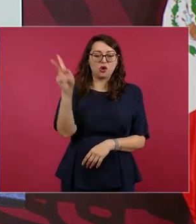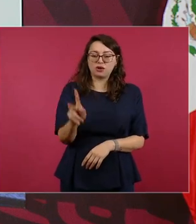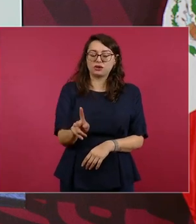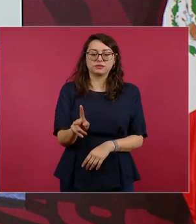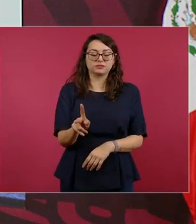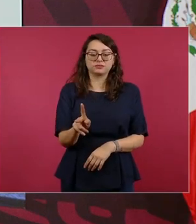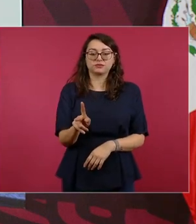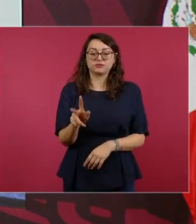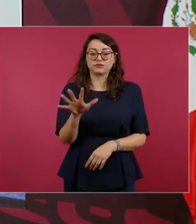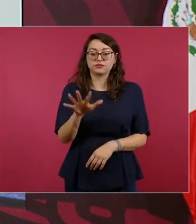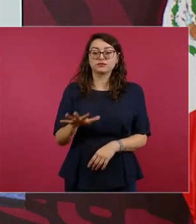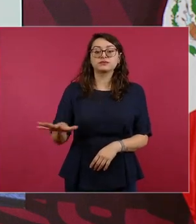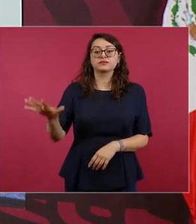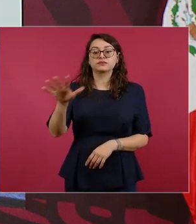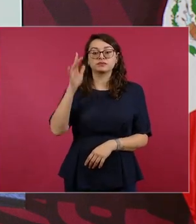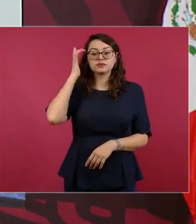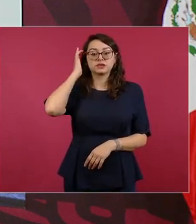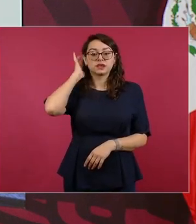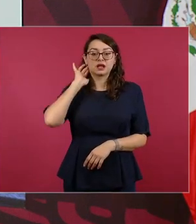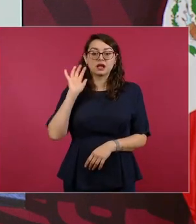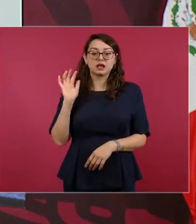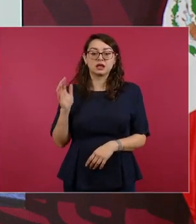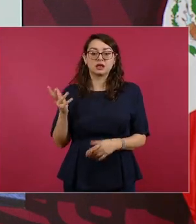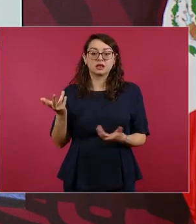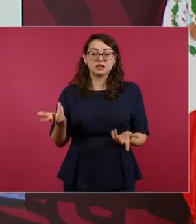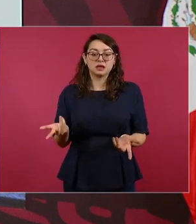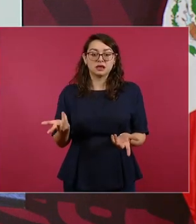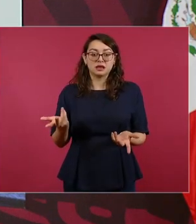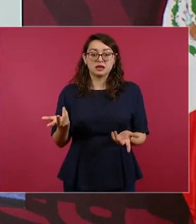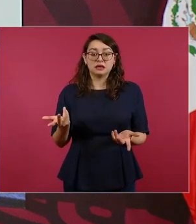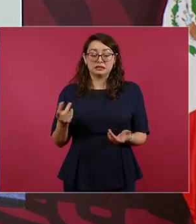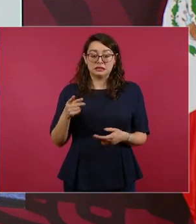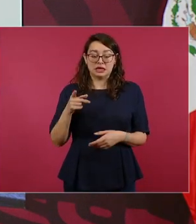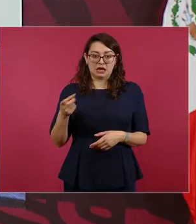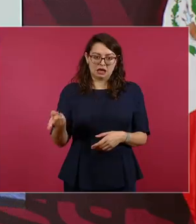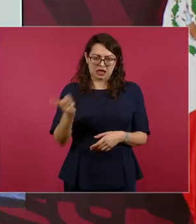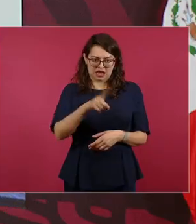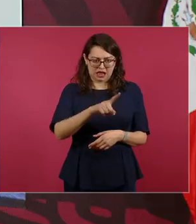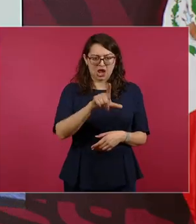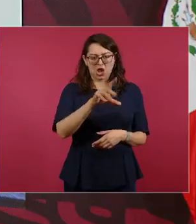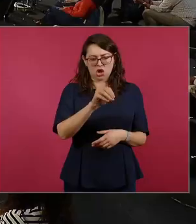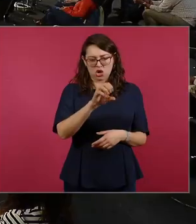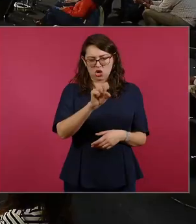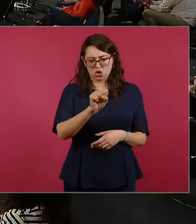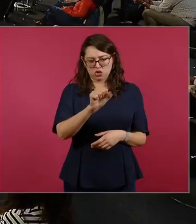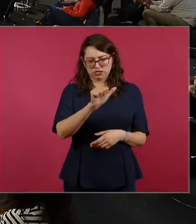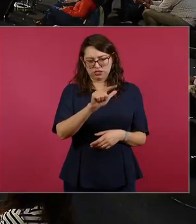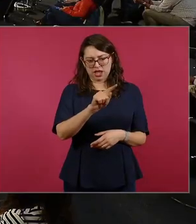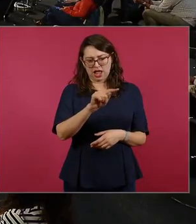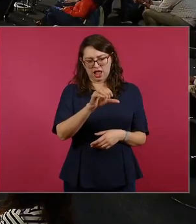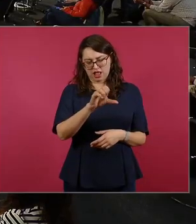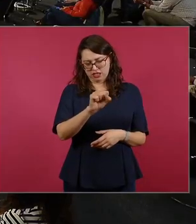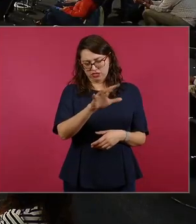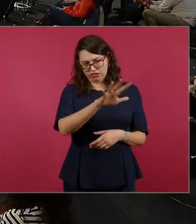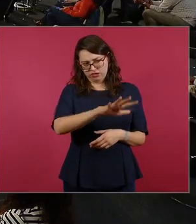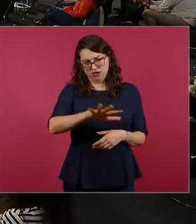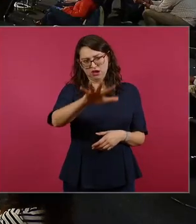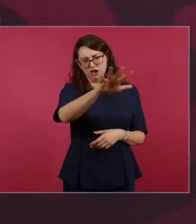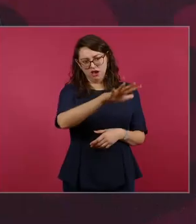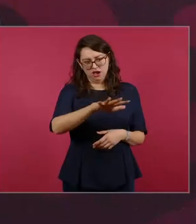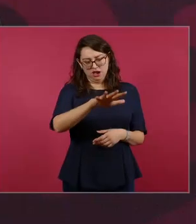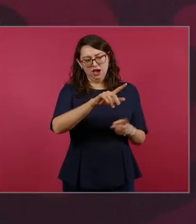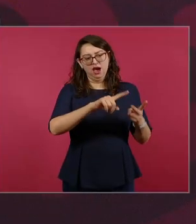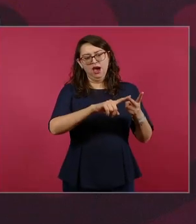que en chiapas la región más pobre son los altos y sí hay mucha pobreza en los altos y en la